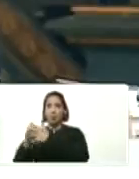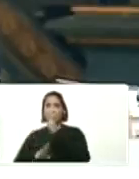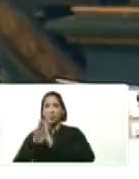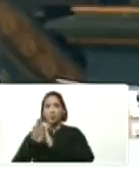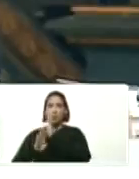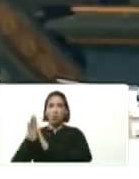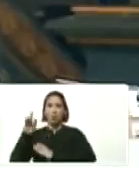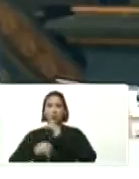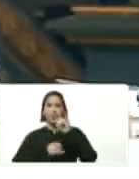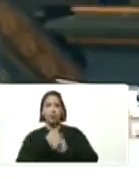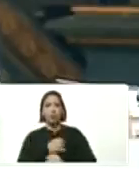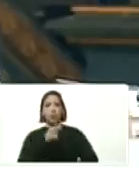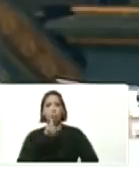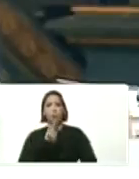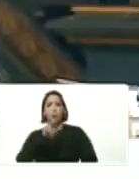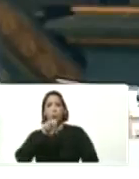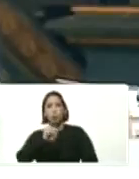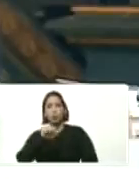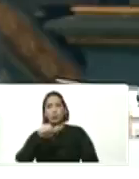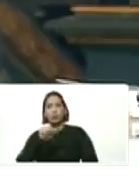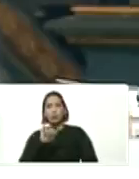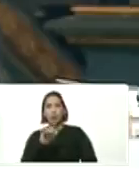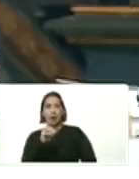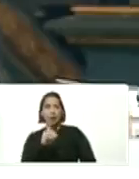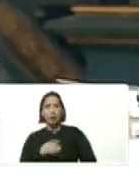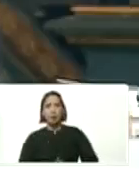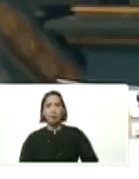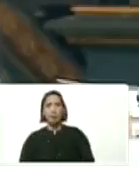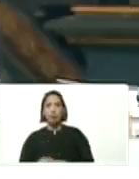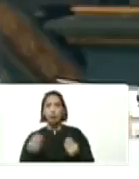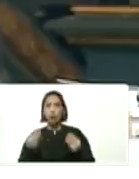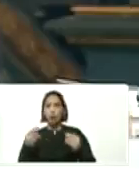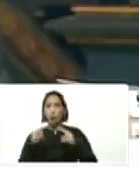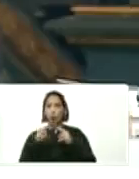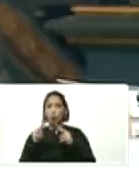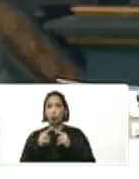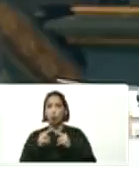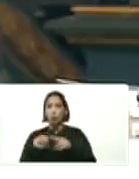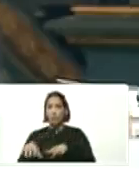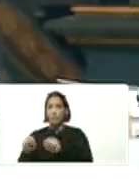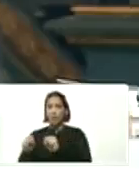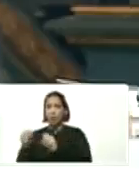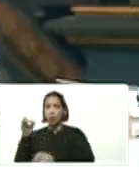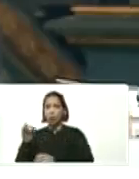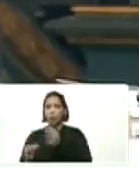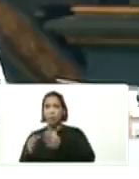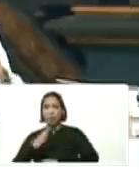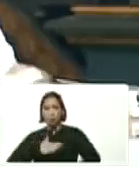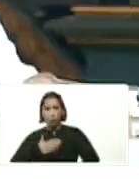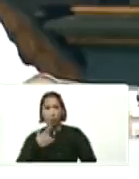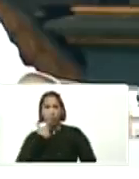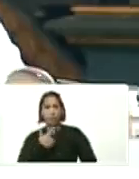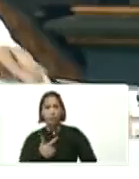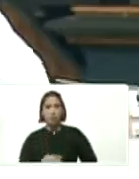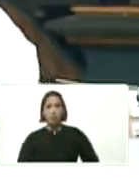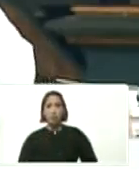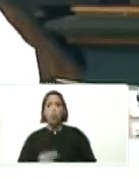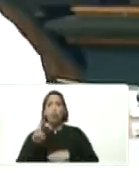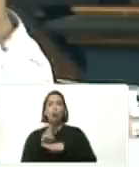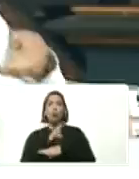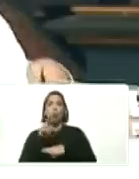la USAID, muy conocida. El imperio judicial, yo puedo decir,